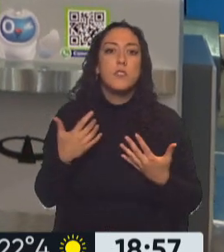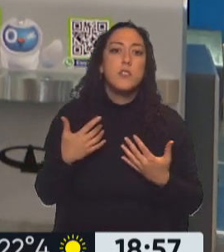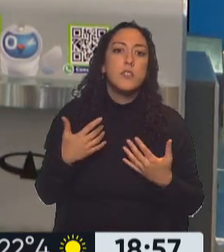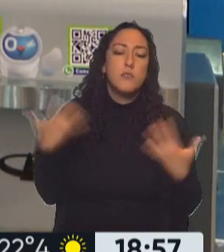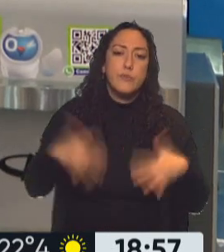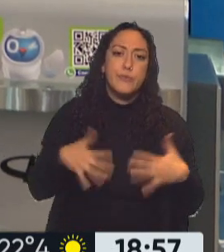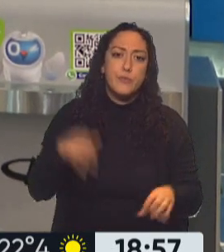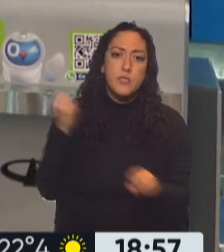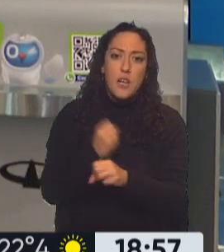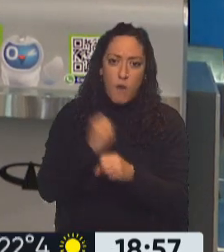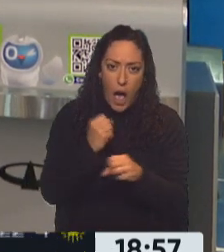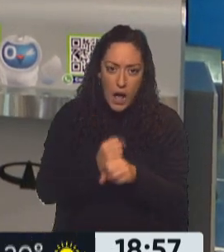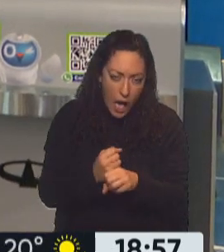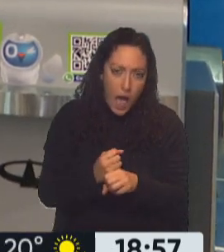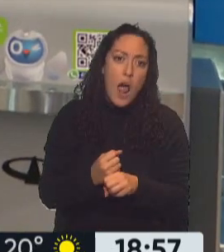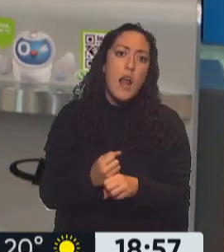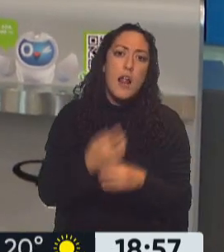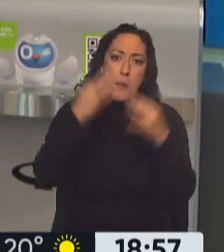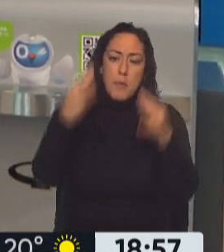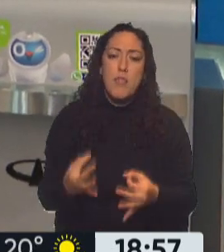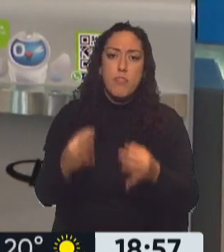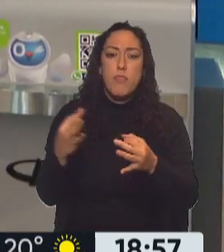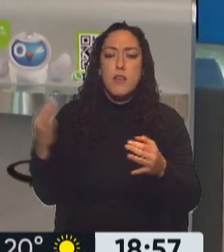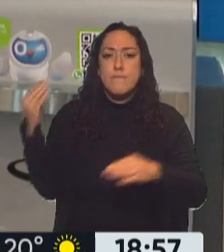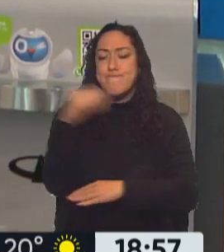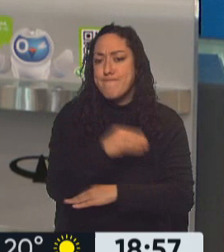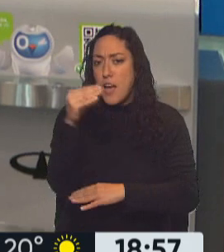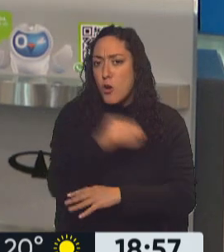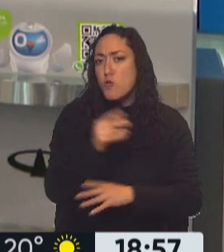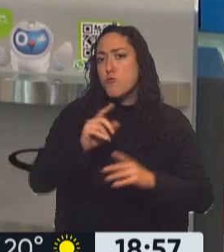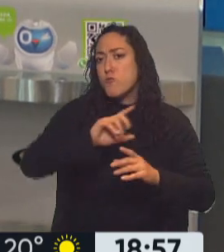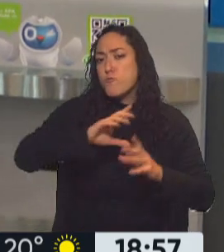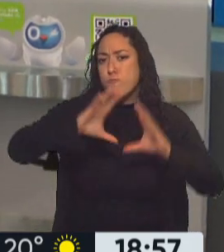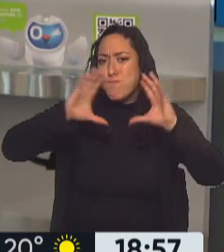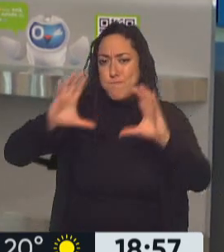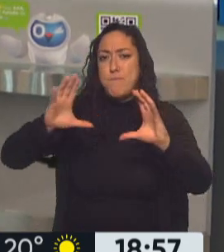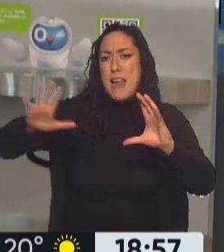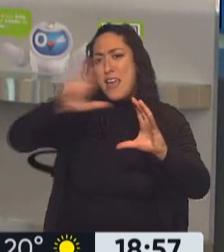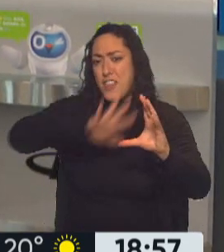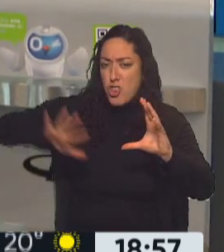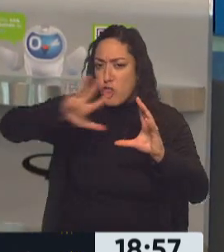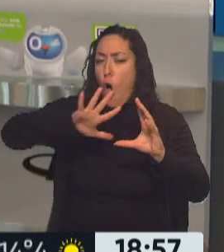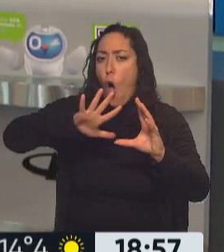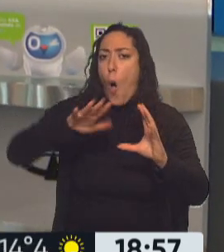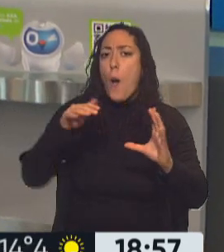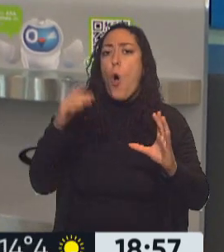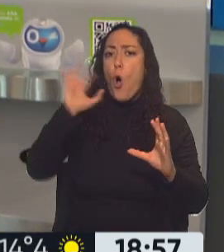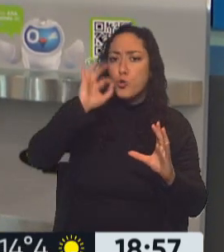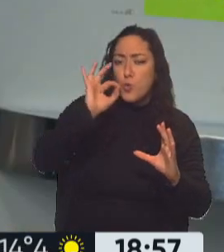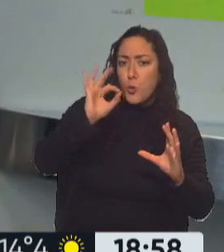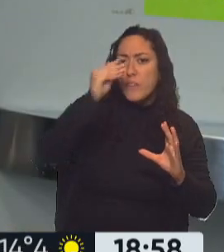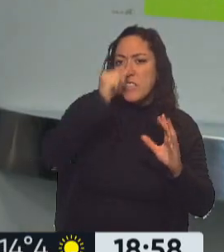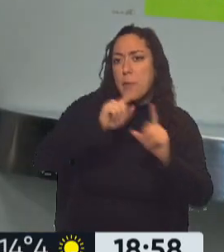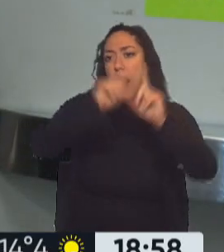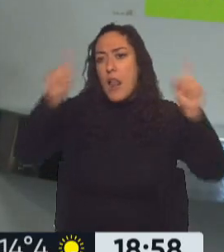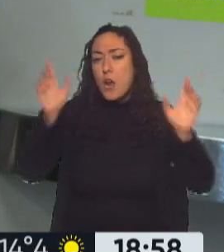trabajado muchísimo realmente para que la provincia tenga en toda su extensión propuestas para ya a partir de octubre y los fines de semana